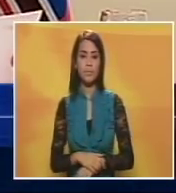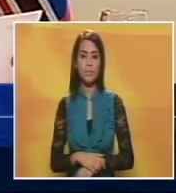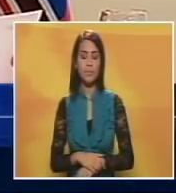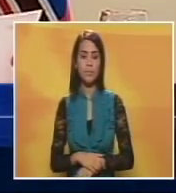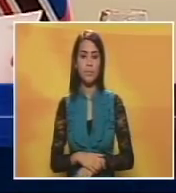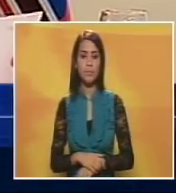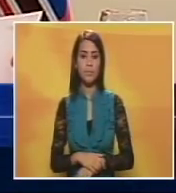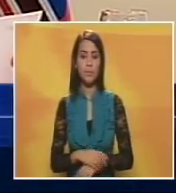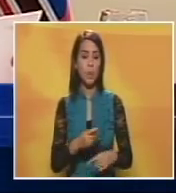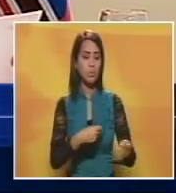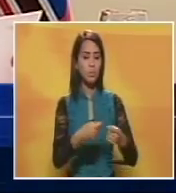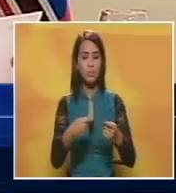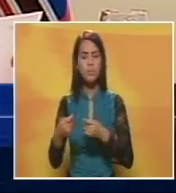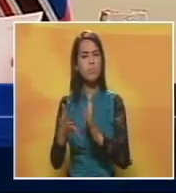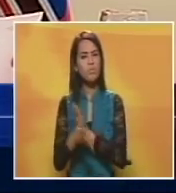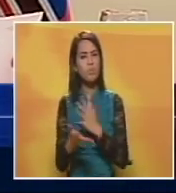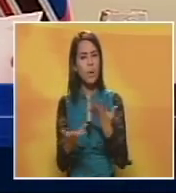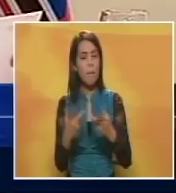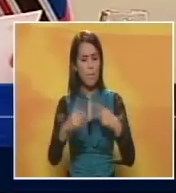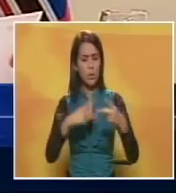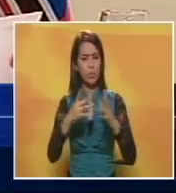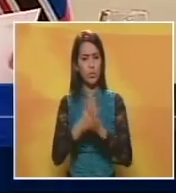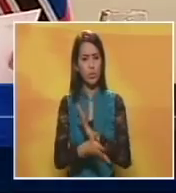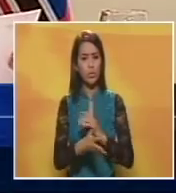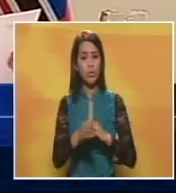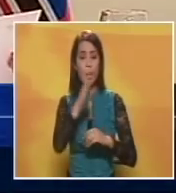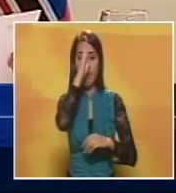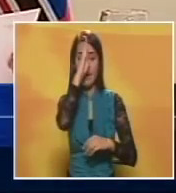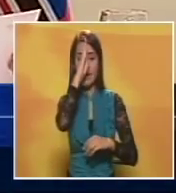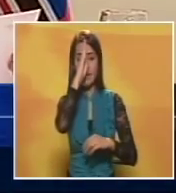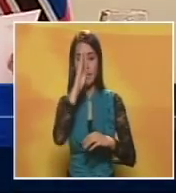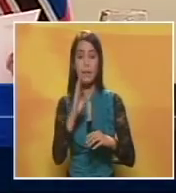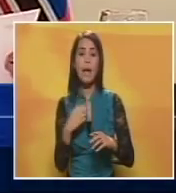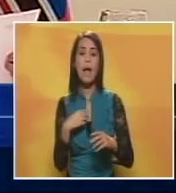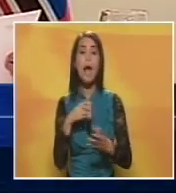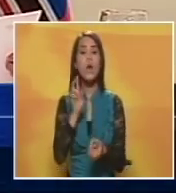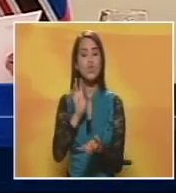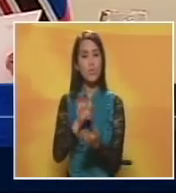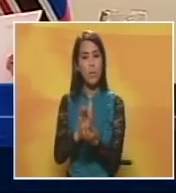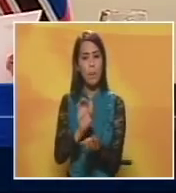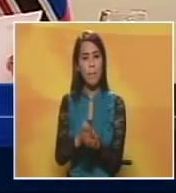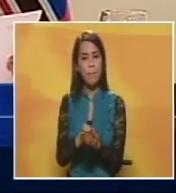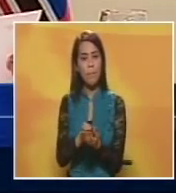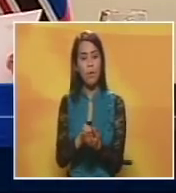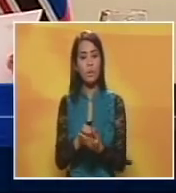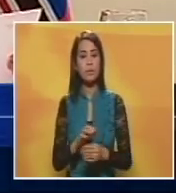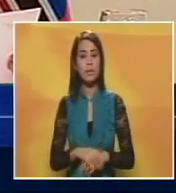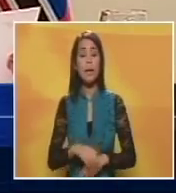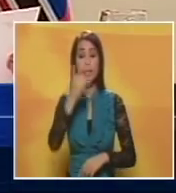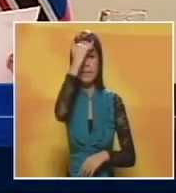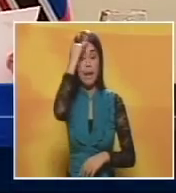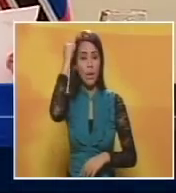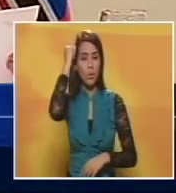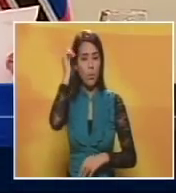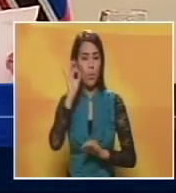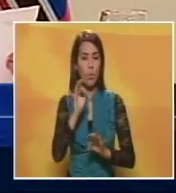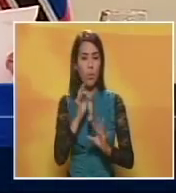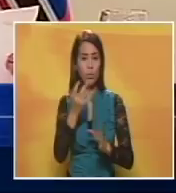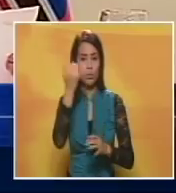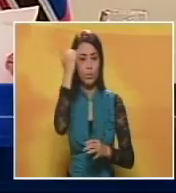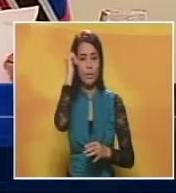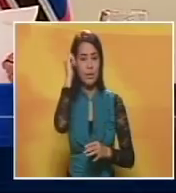la producción de Barinas, Nueva Esparta y una parte de Yaracuy, que fueron